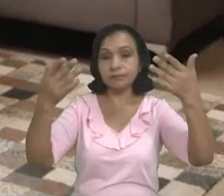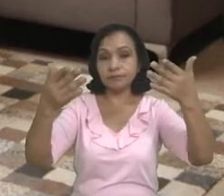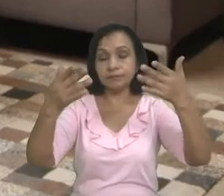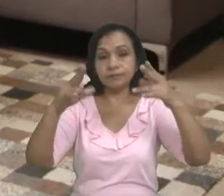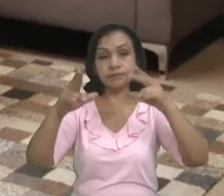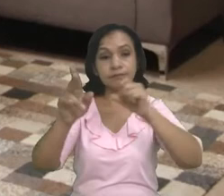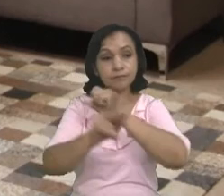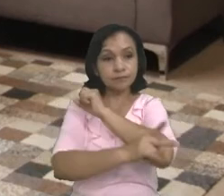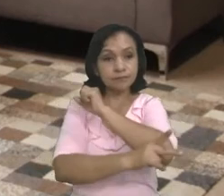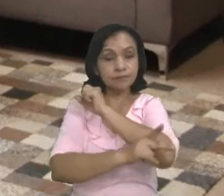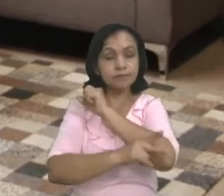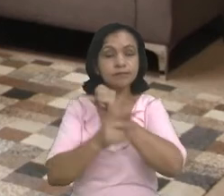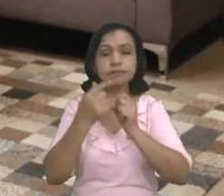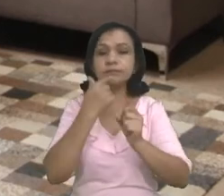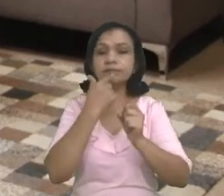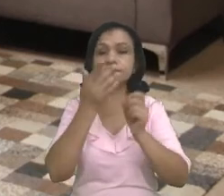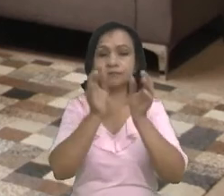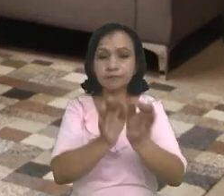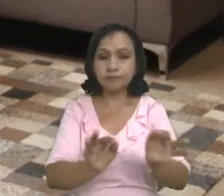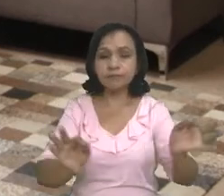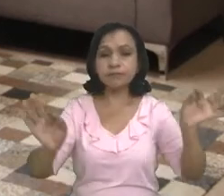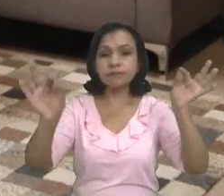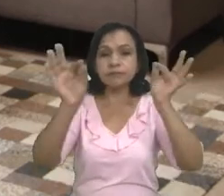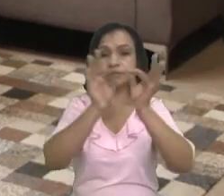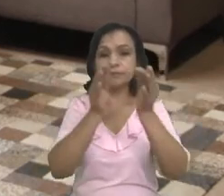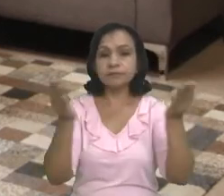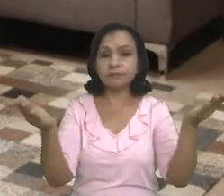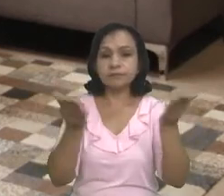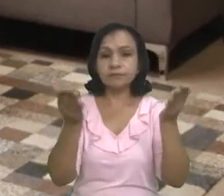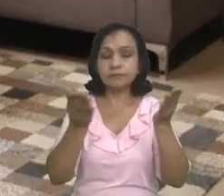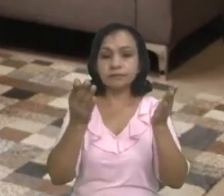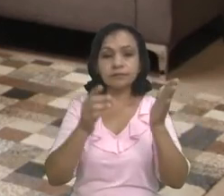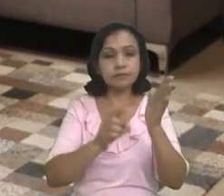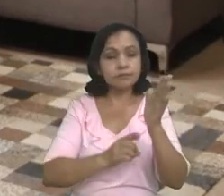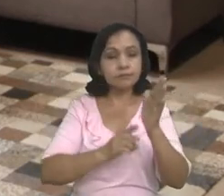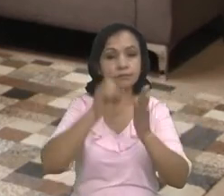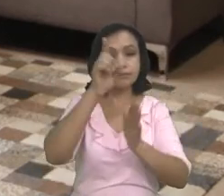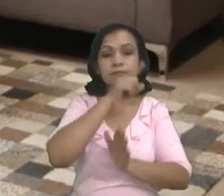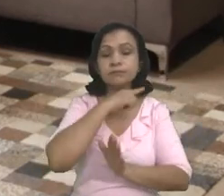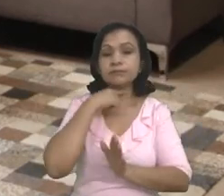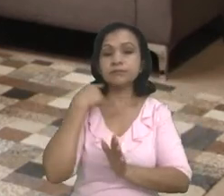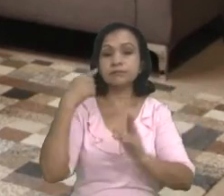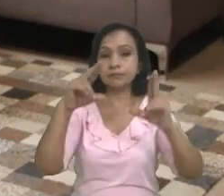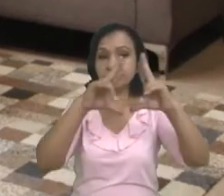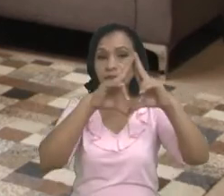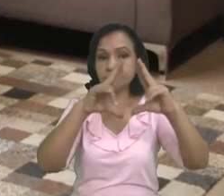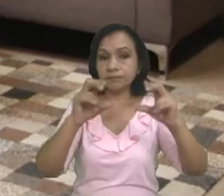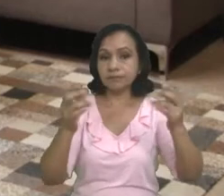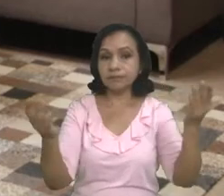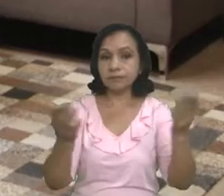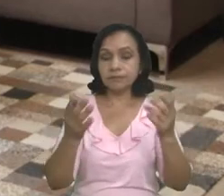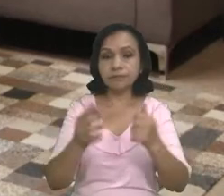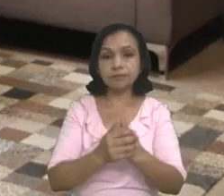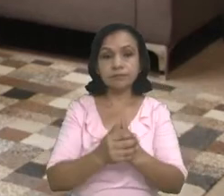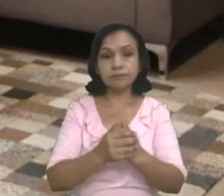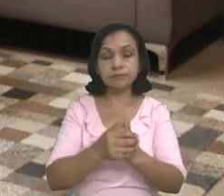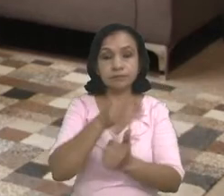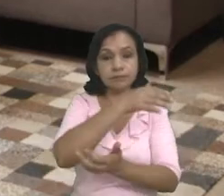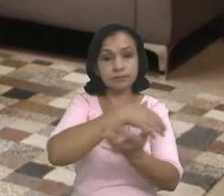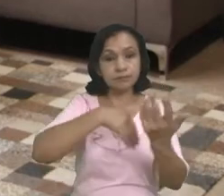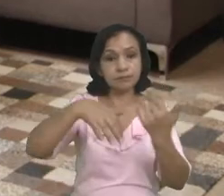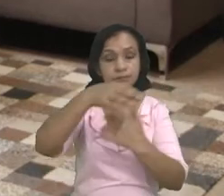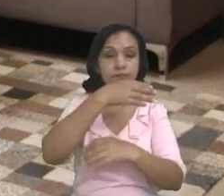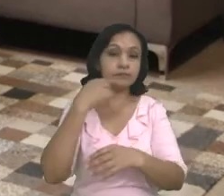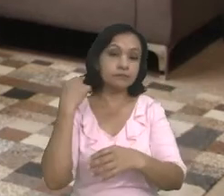cuán importante ese proceso y cómo avanza de esta realidad nicaragua que es esa relación la hemos tenido siempre